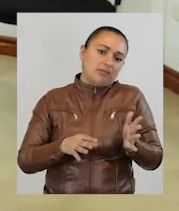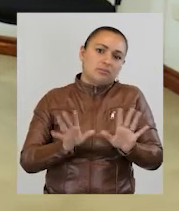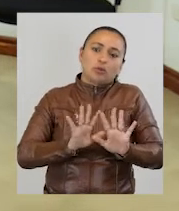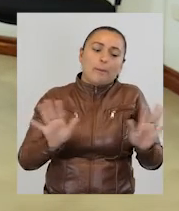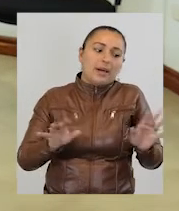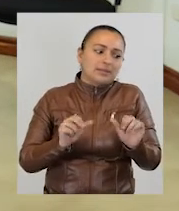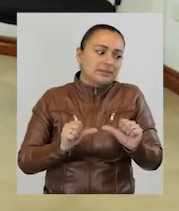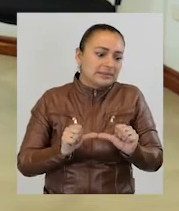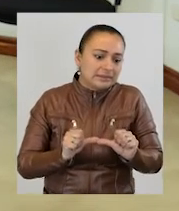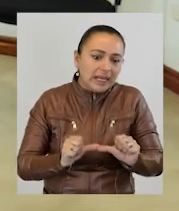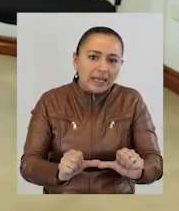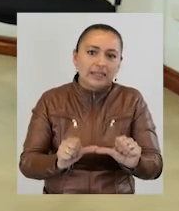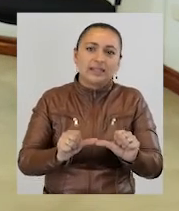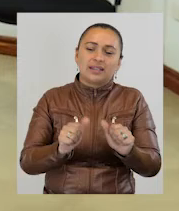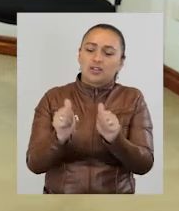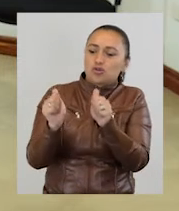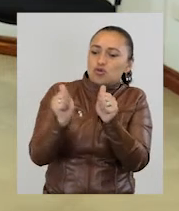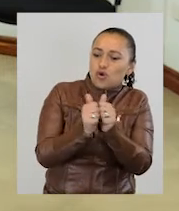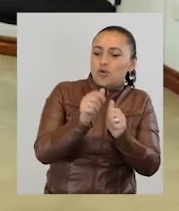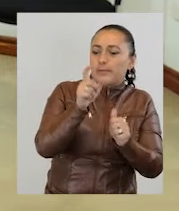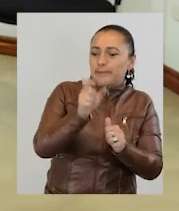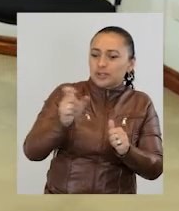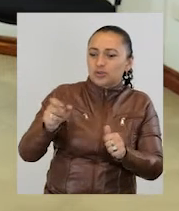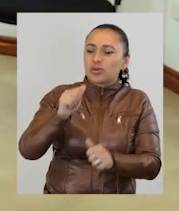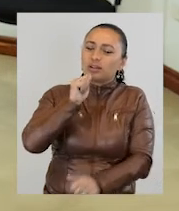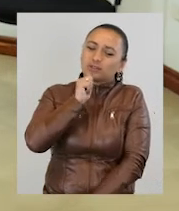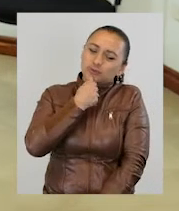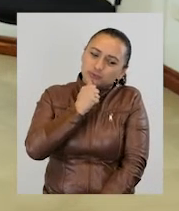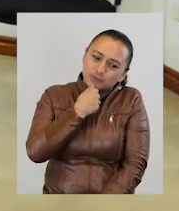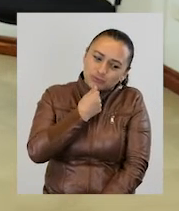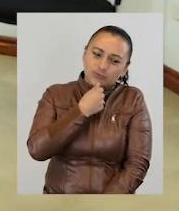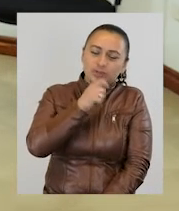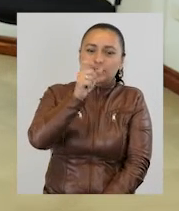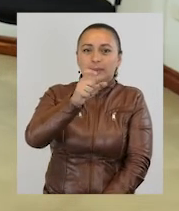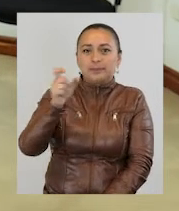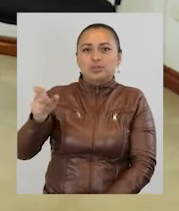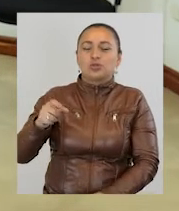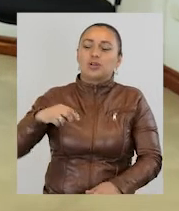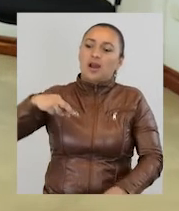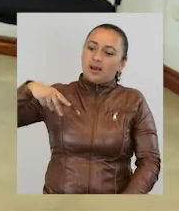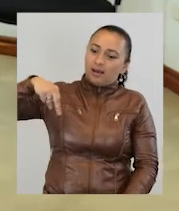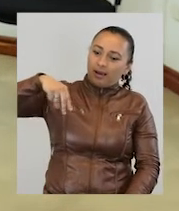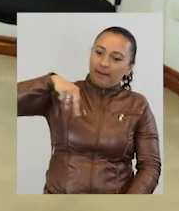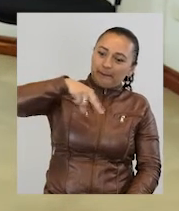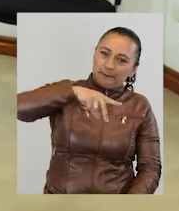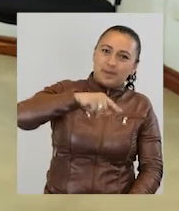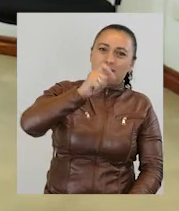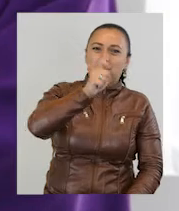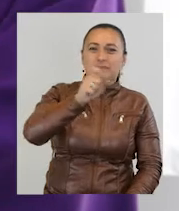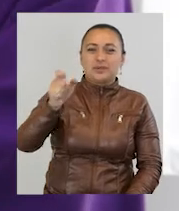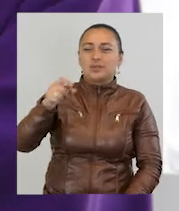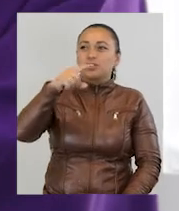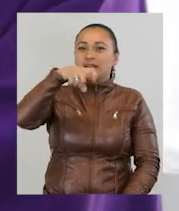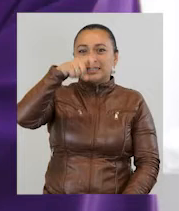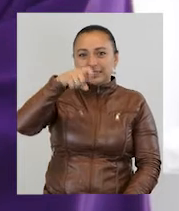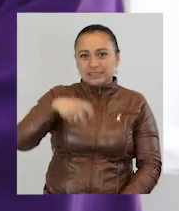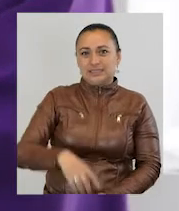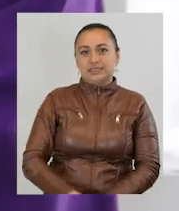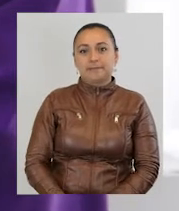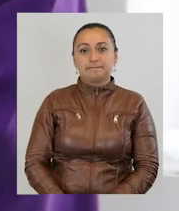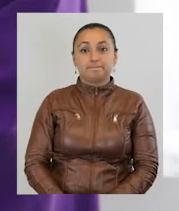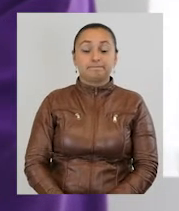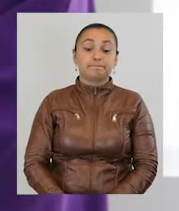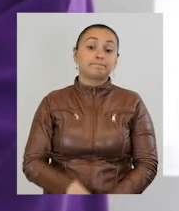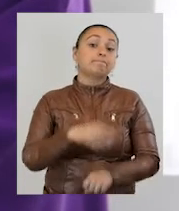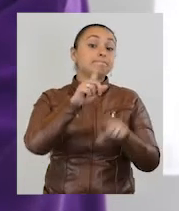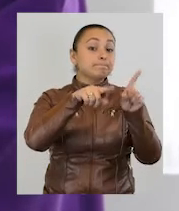podremos hacer nada más que estar allí, junto al que sufre, junto al caminante, junto